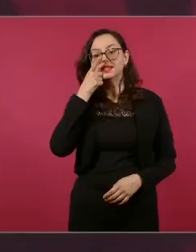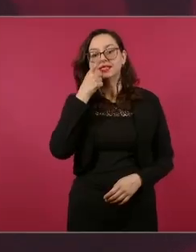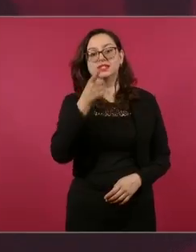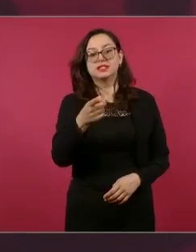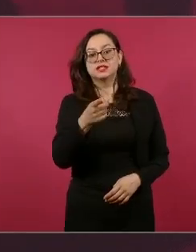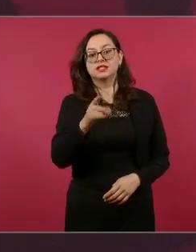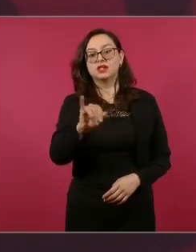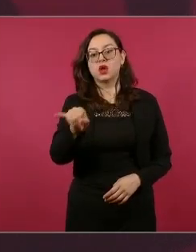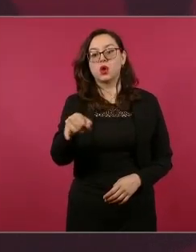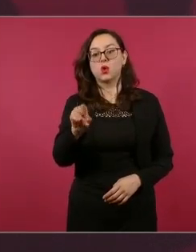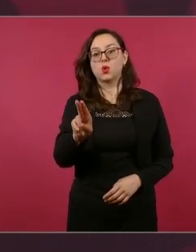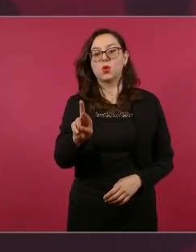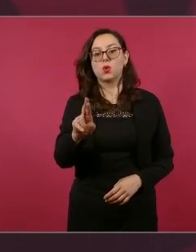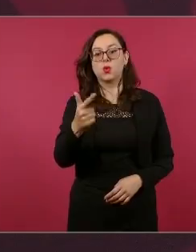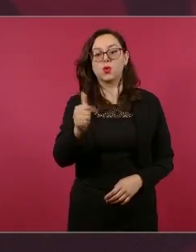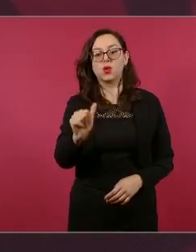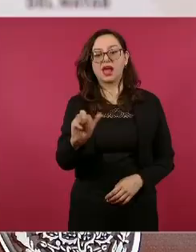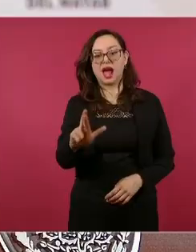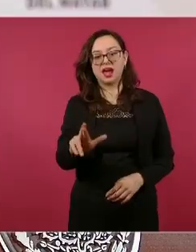Es hurgar.